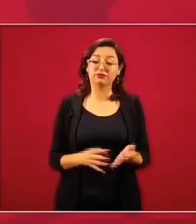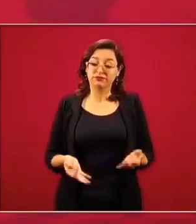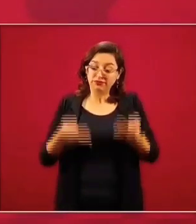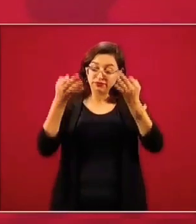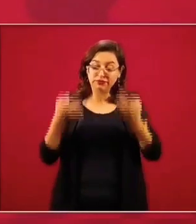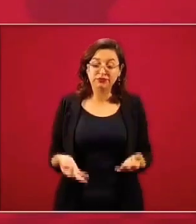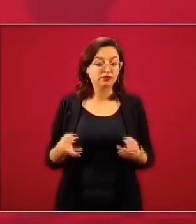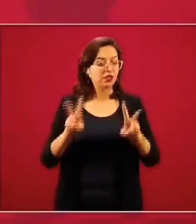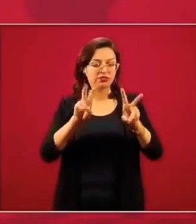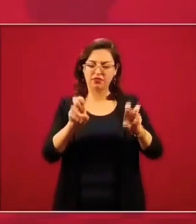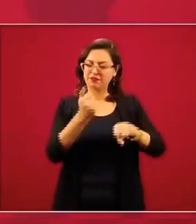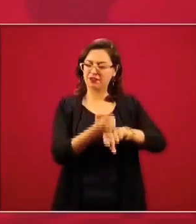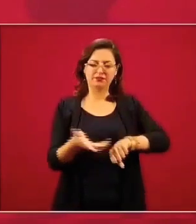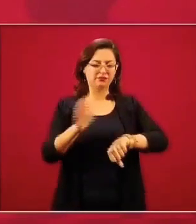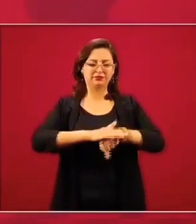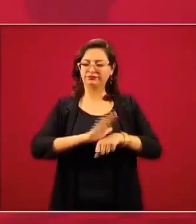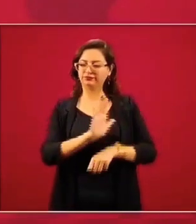asunto administrativo.